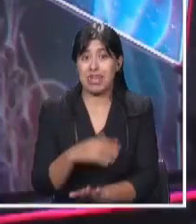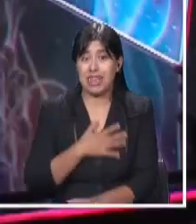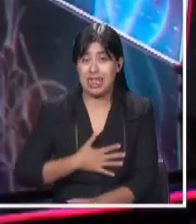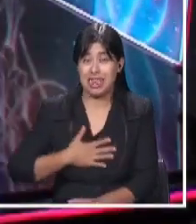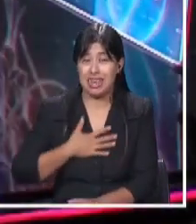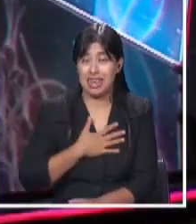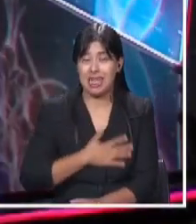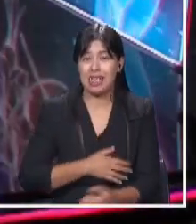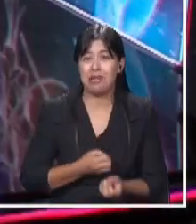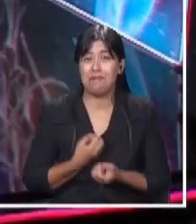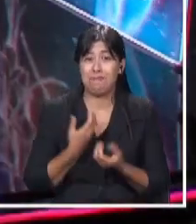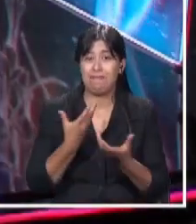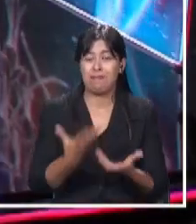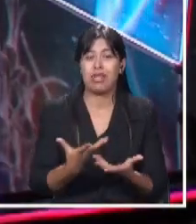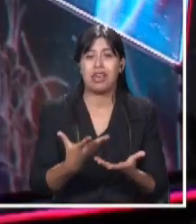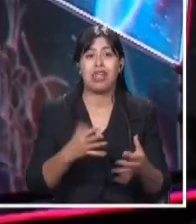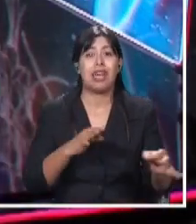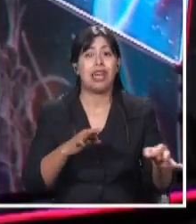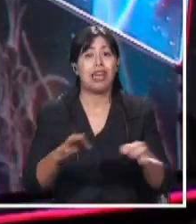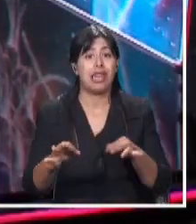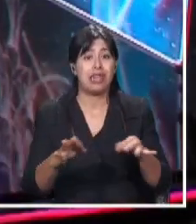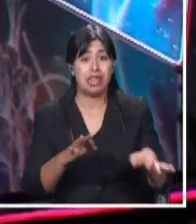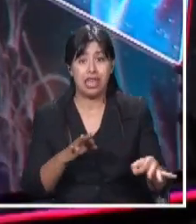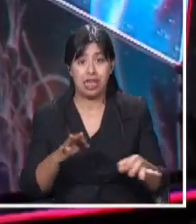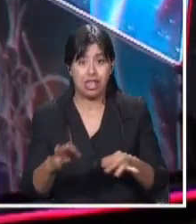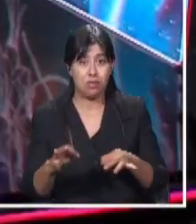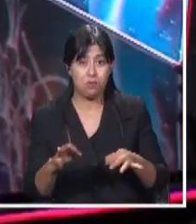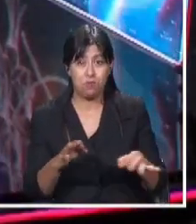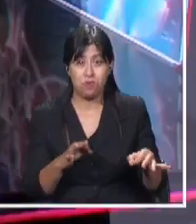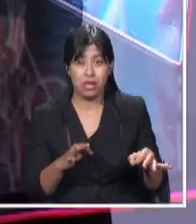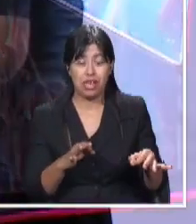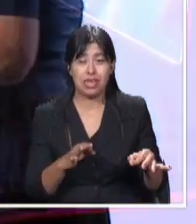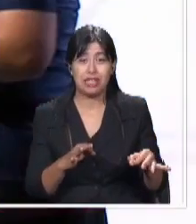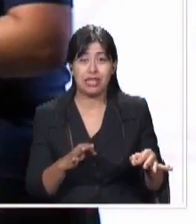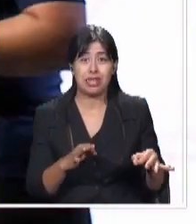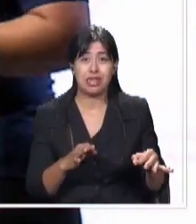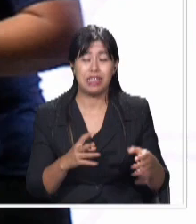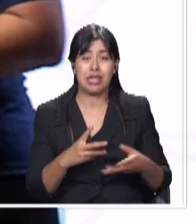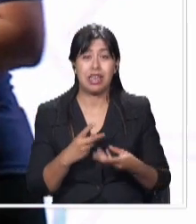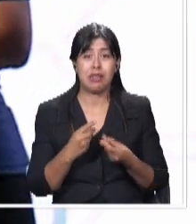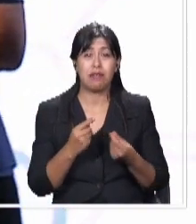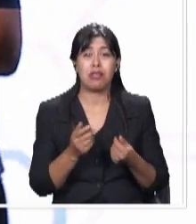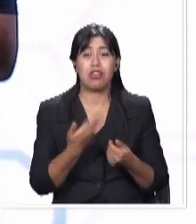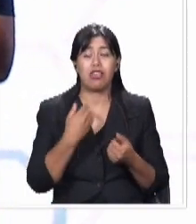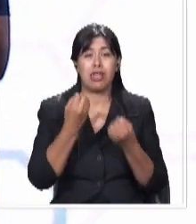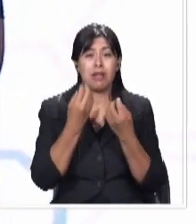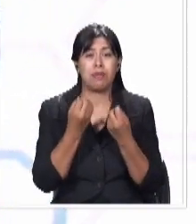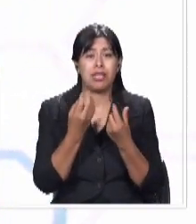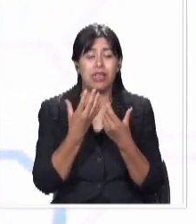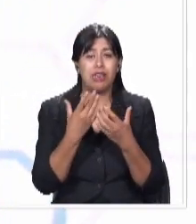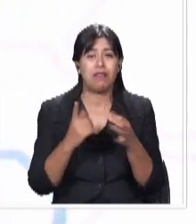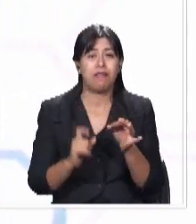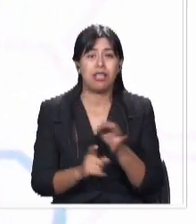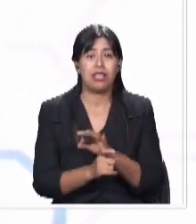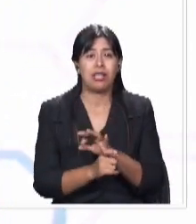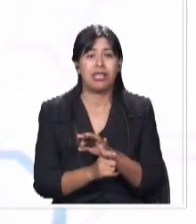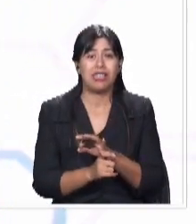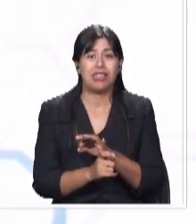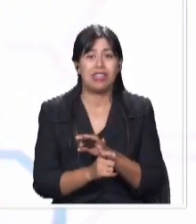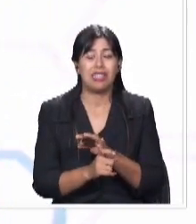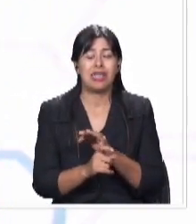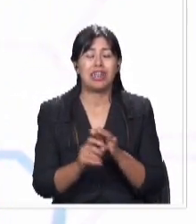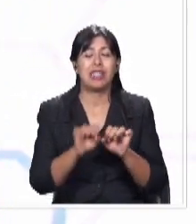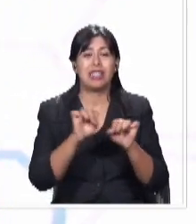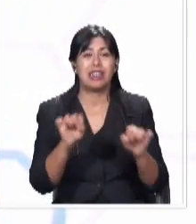transmitirle es que las arquitecturas bioinspiradas, o sea, aquello que aprendemos de la biología, aquí también podemos estudiar el sistema